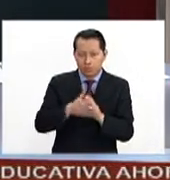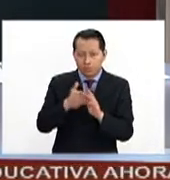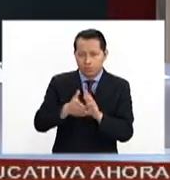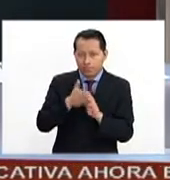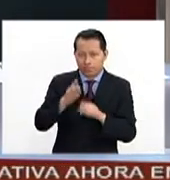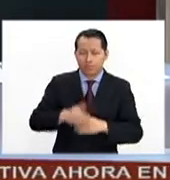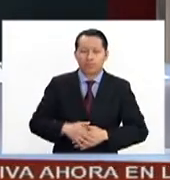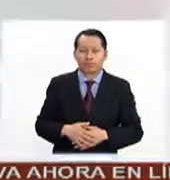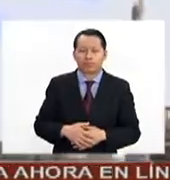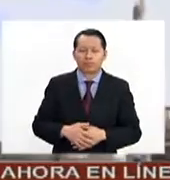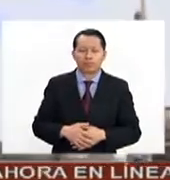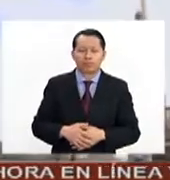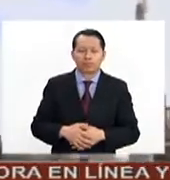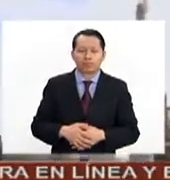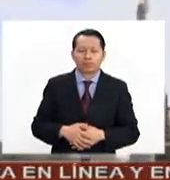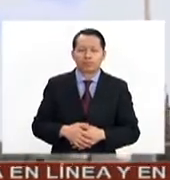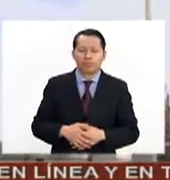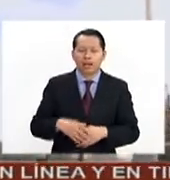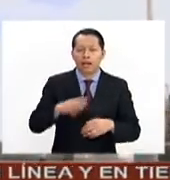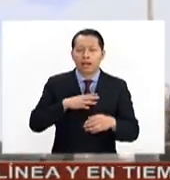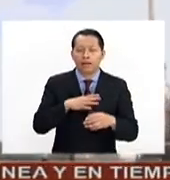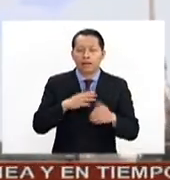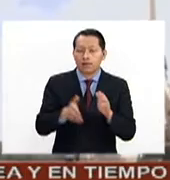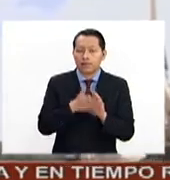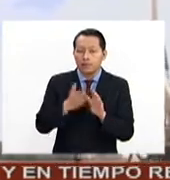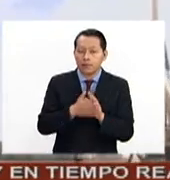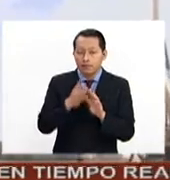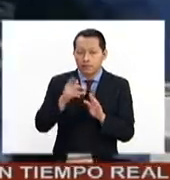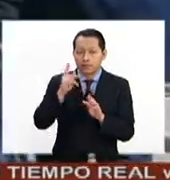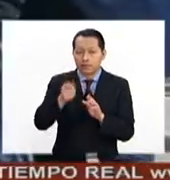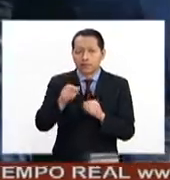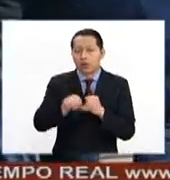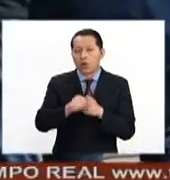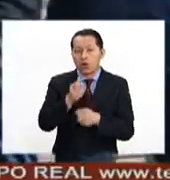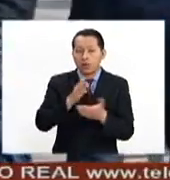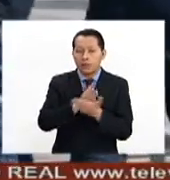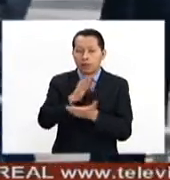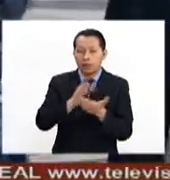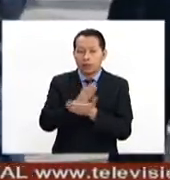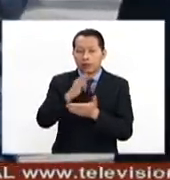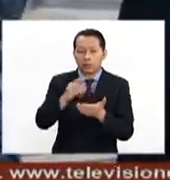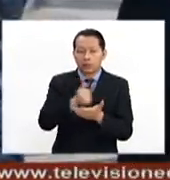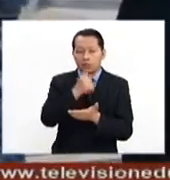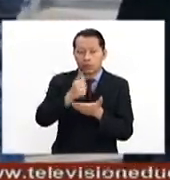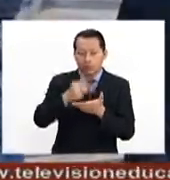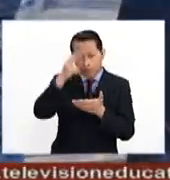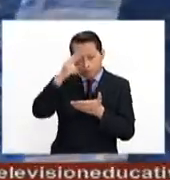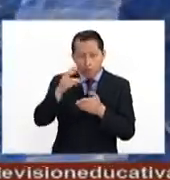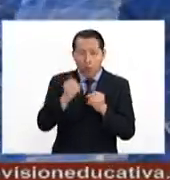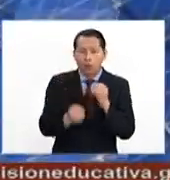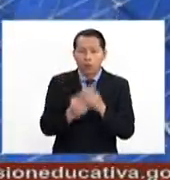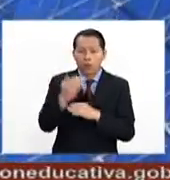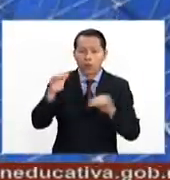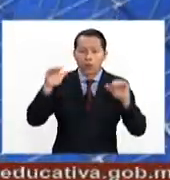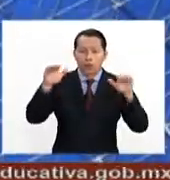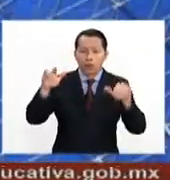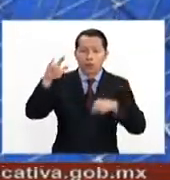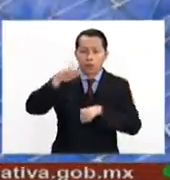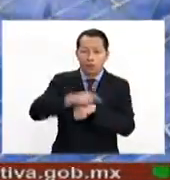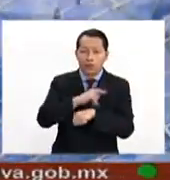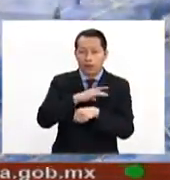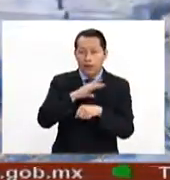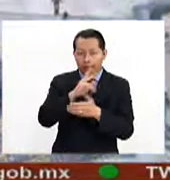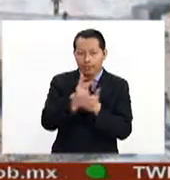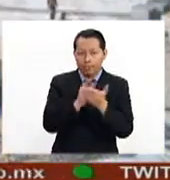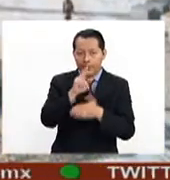Infraestructura. Las obras que se concluyen como los 11 accesos a la Ciudad de México o el nuevo aeropuerto, que son parte del Plan